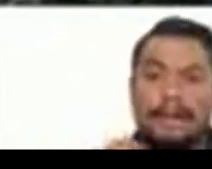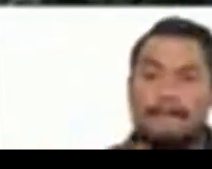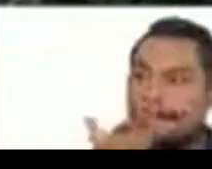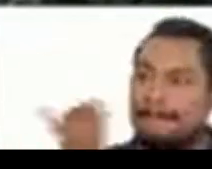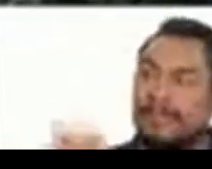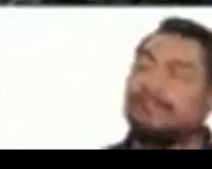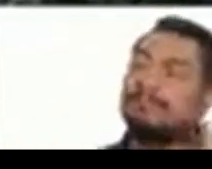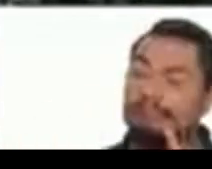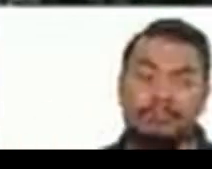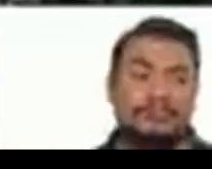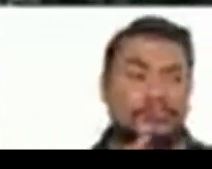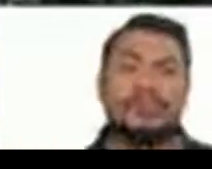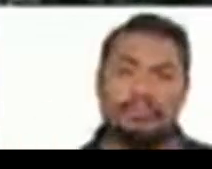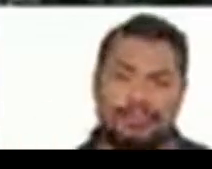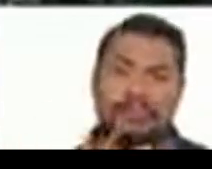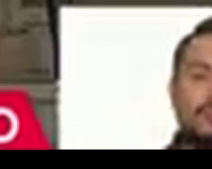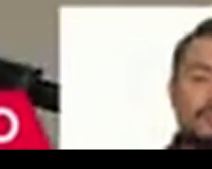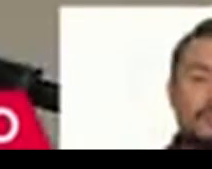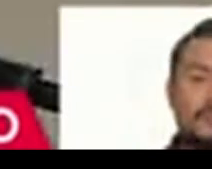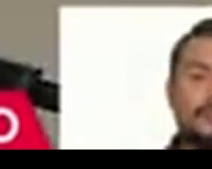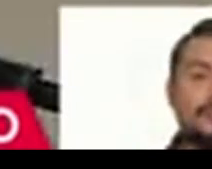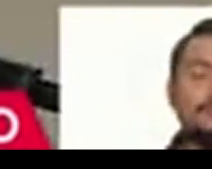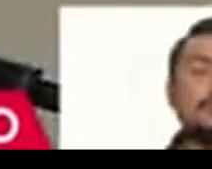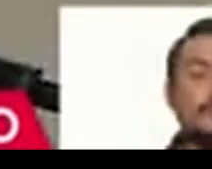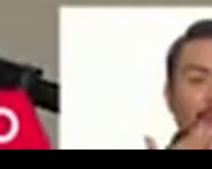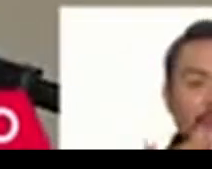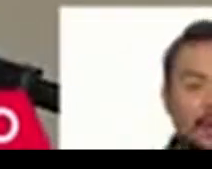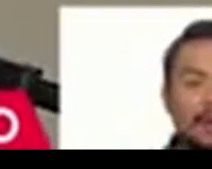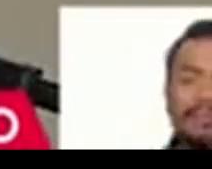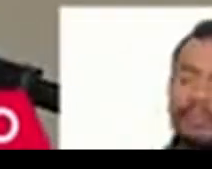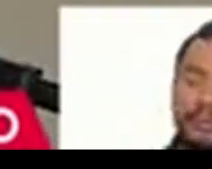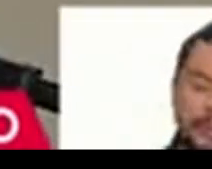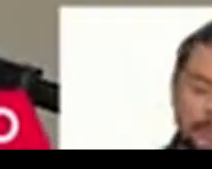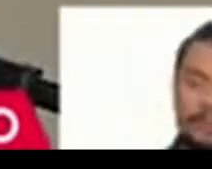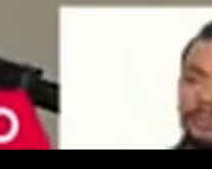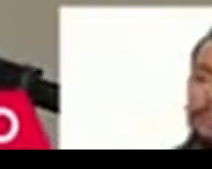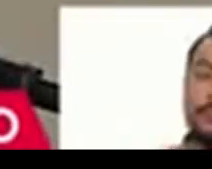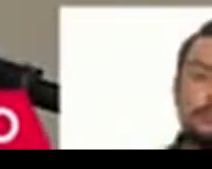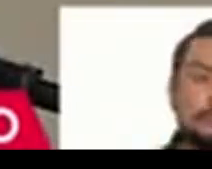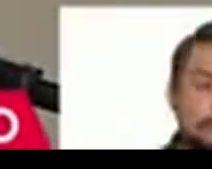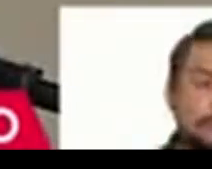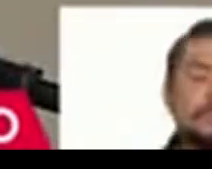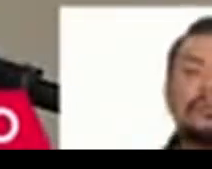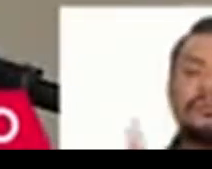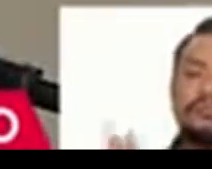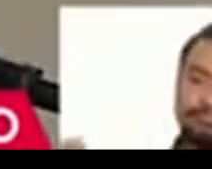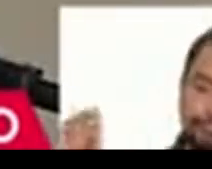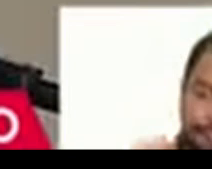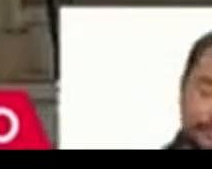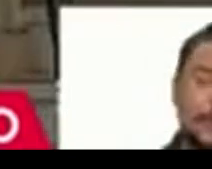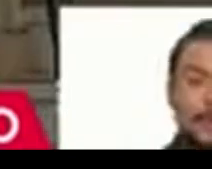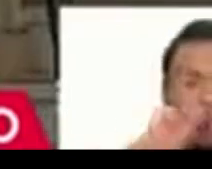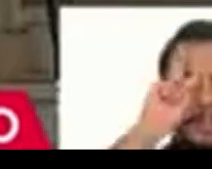iluminando así el camino hacia un mundo más unido. Y agradezco de todo corazón, presidente, por su presencia en